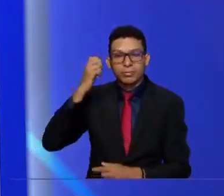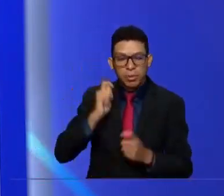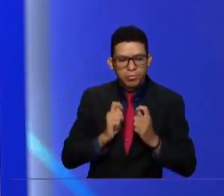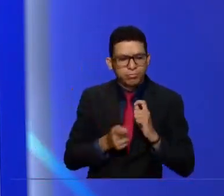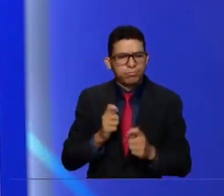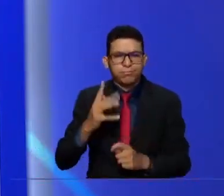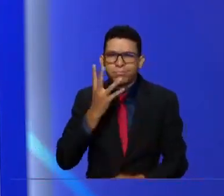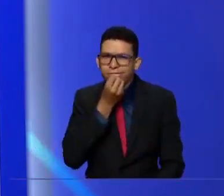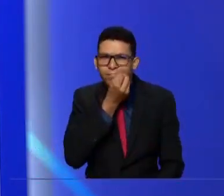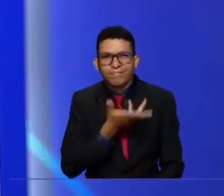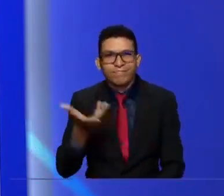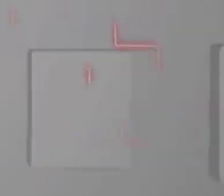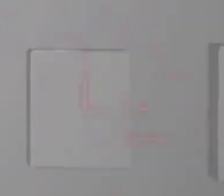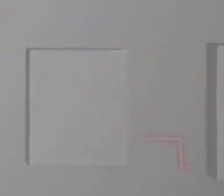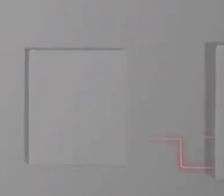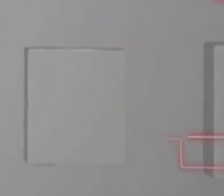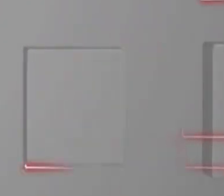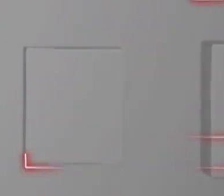sonidos maravillosos.